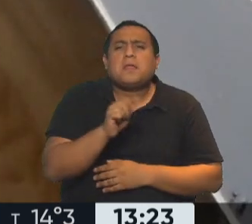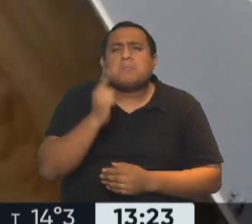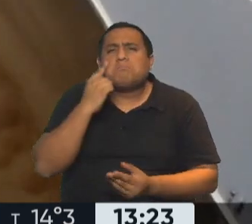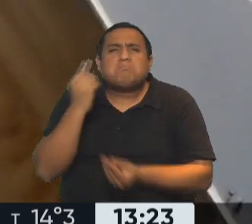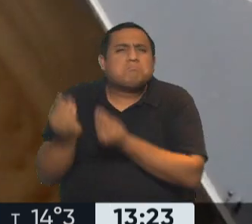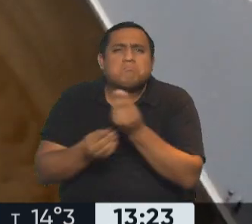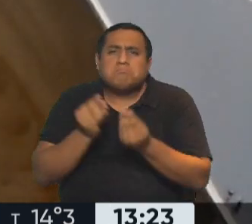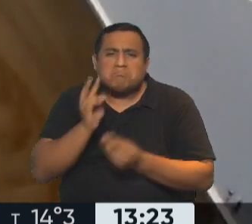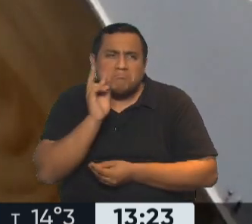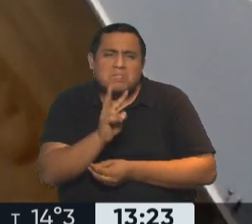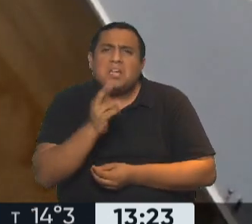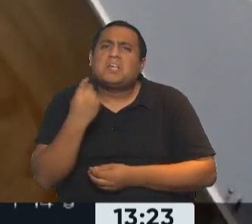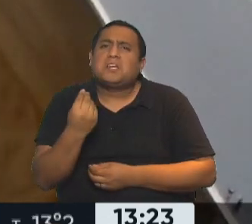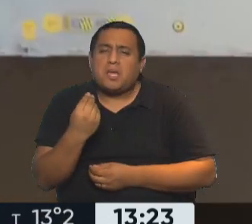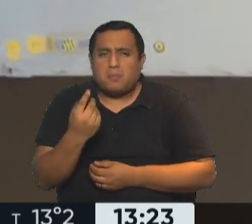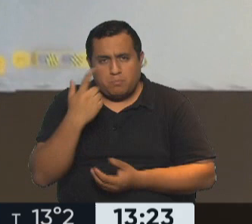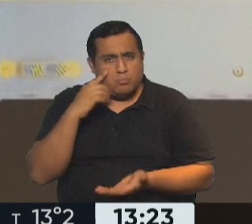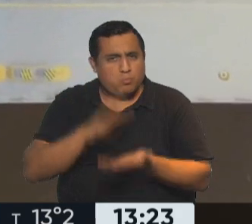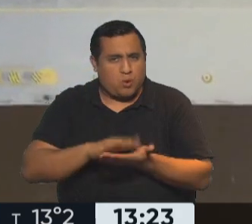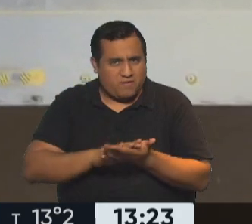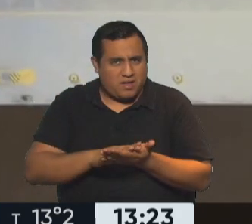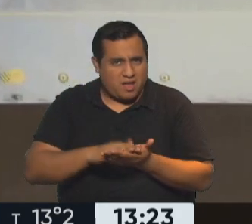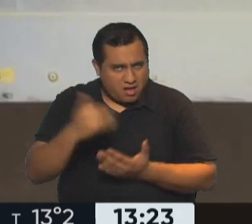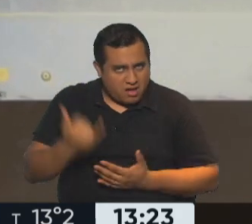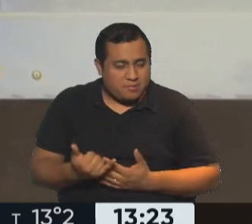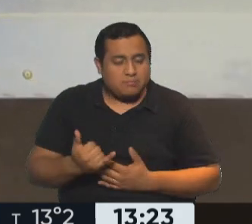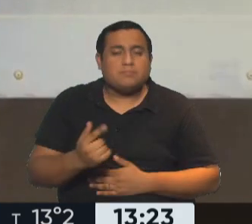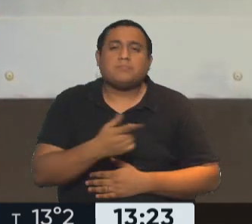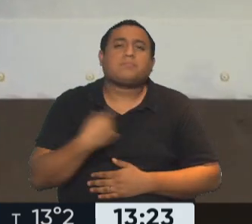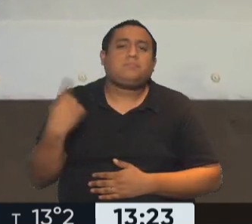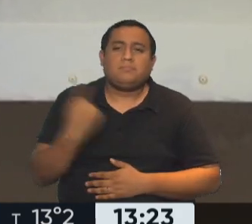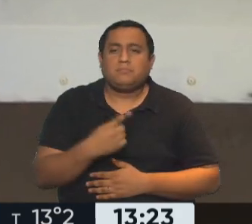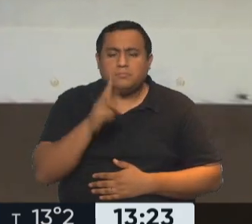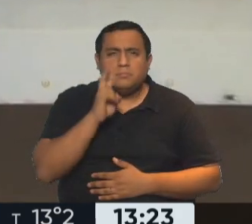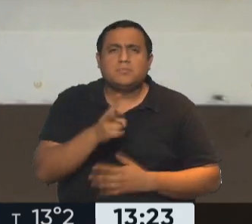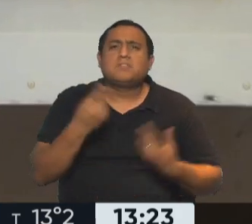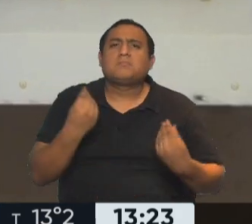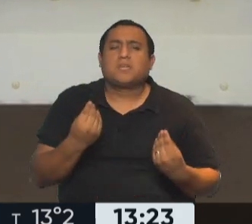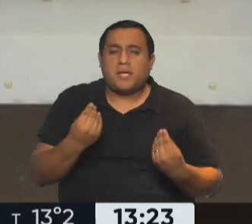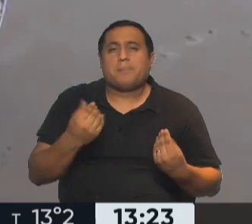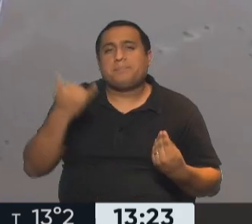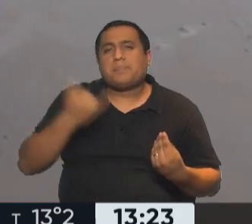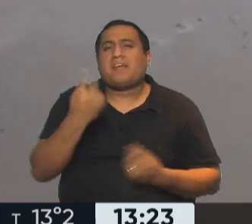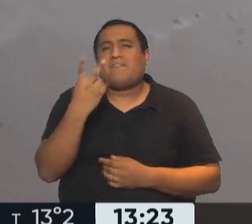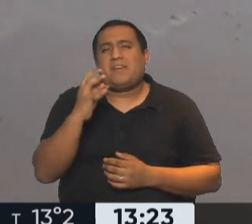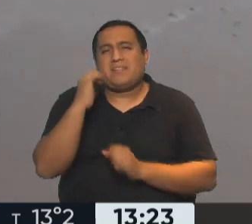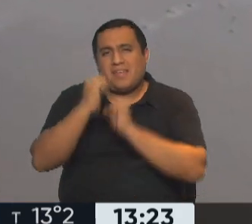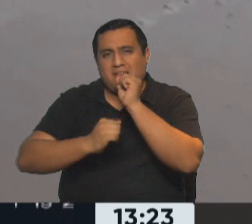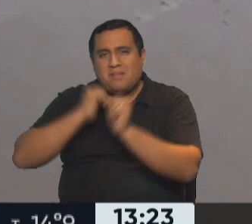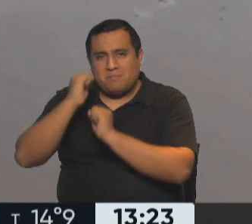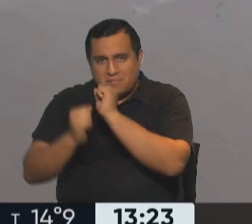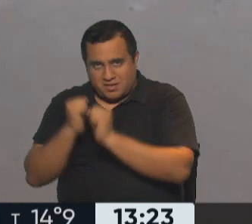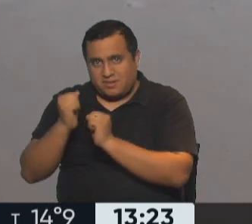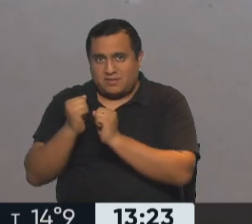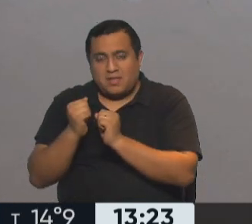la intervención? ¿Es tan evidente lo que se plantea? Nosotros vimos un conglomerado de 20 empresas que tenían